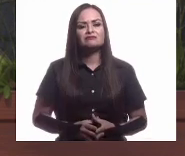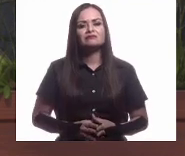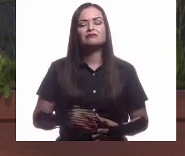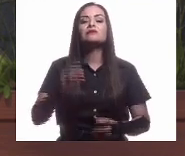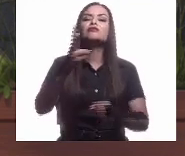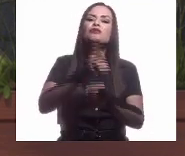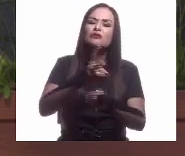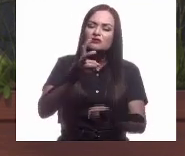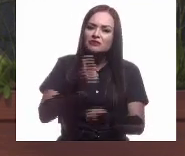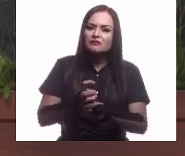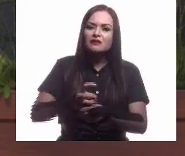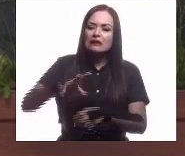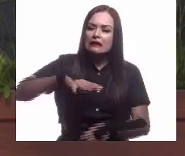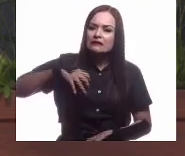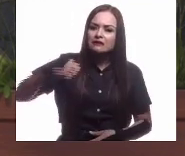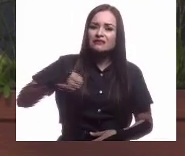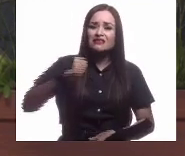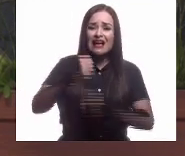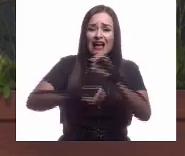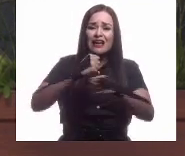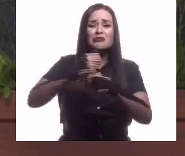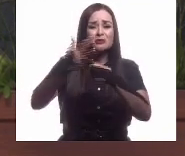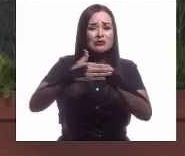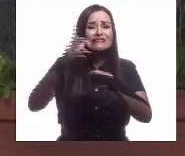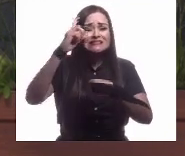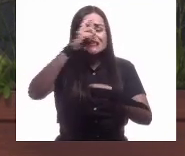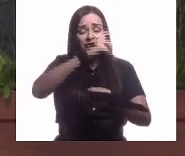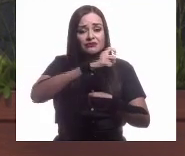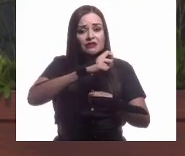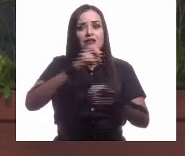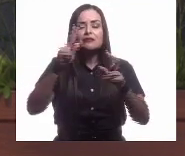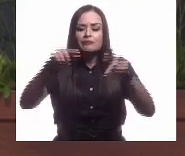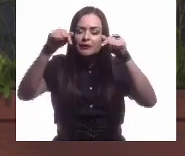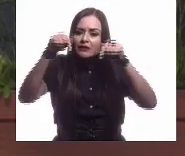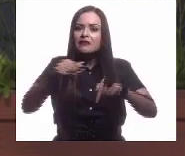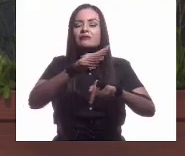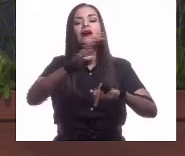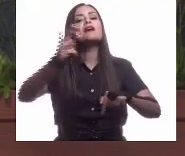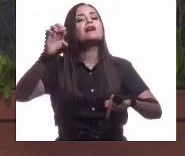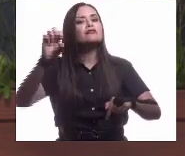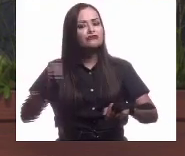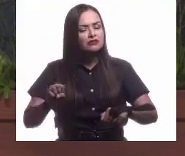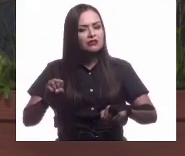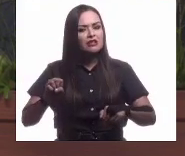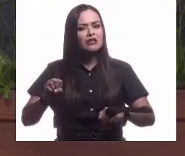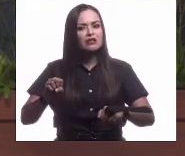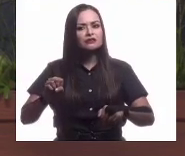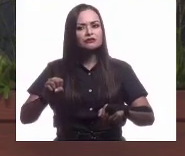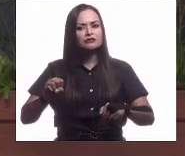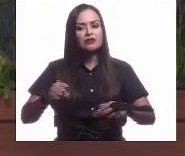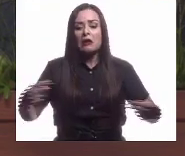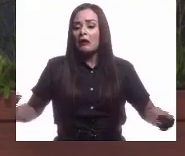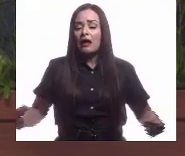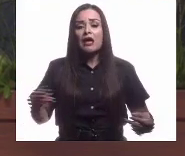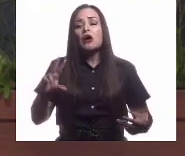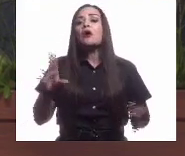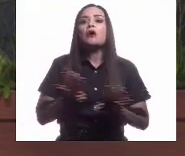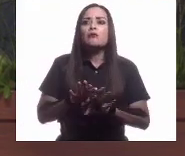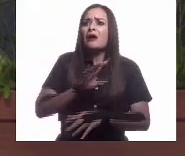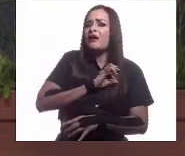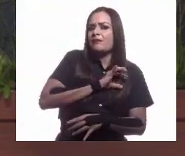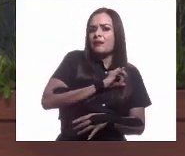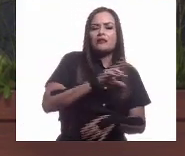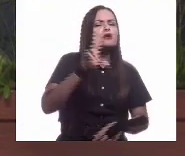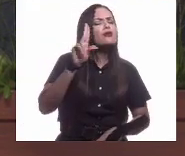invito a redoblar esfuerzos. Viene un año difícil, pero esta tierra y su gente no nacimos para el temor, no nos vence el